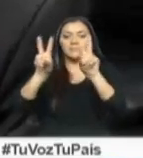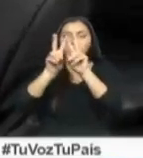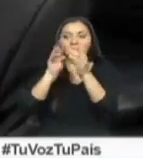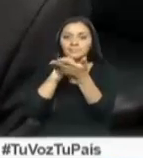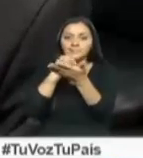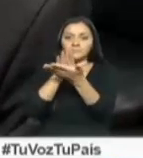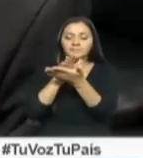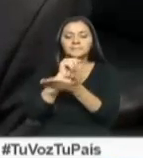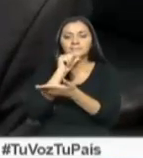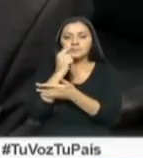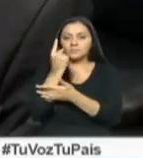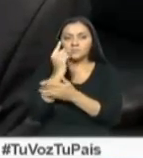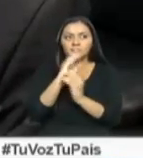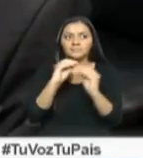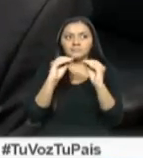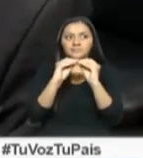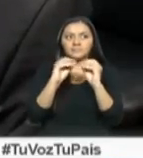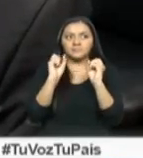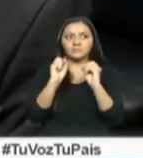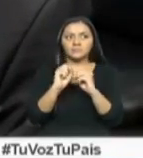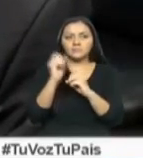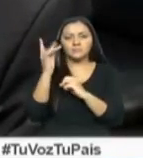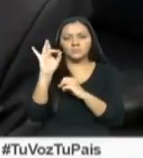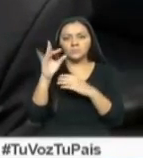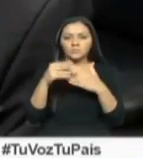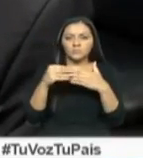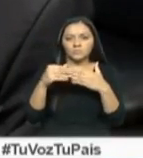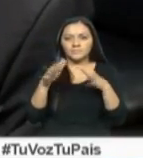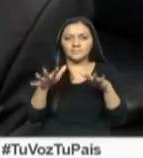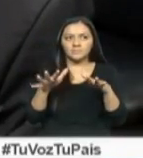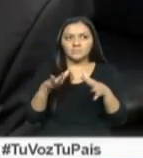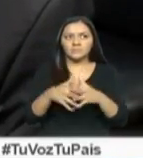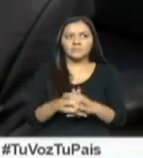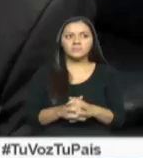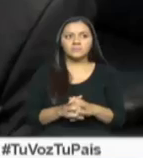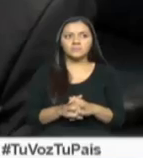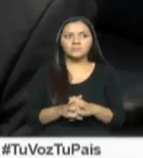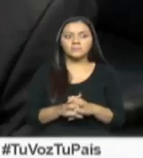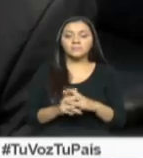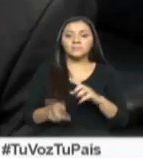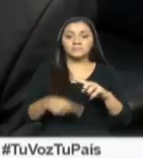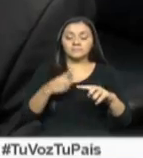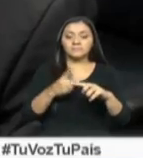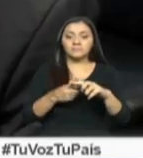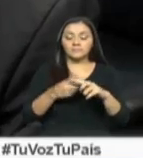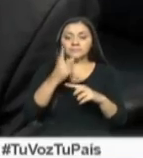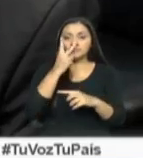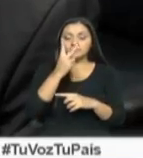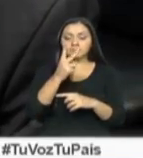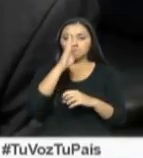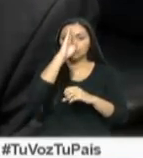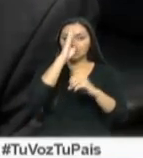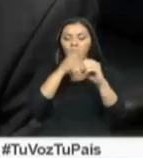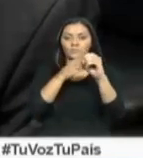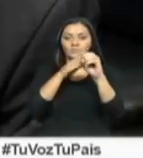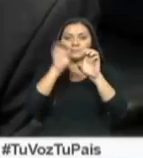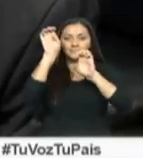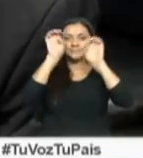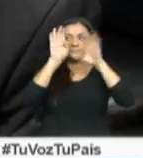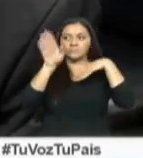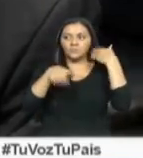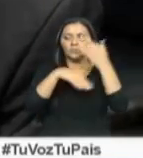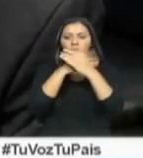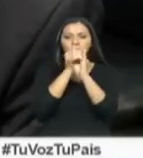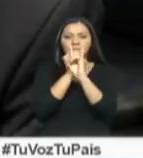allá. Tengo entendido que saldría por $18 aproximadamente. Además, Troya precisó que los objetivos estratégicos de esta